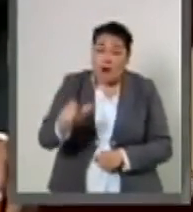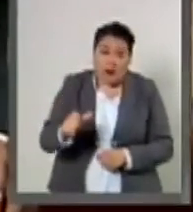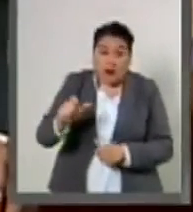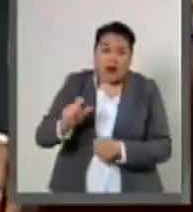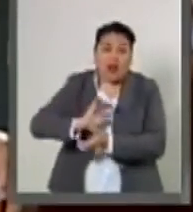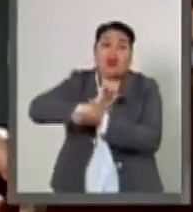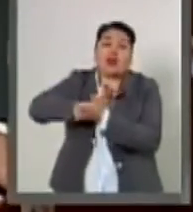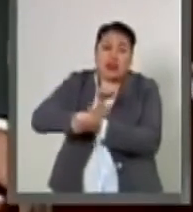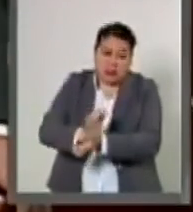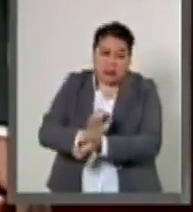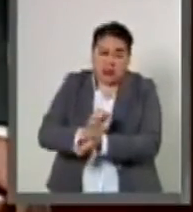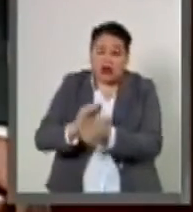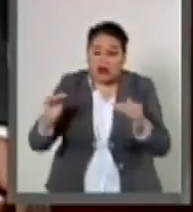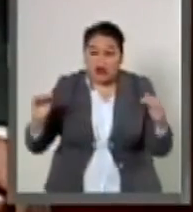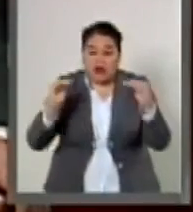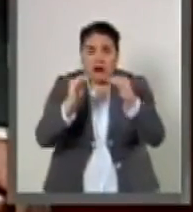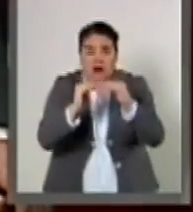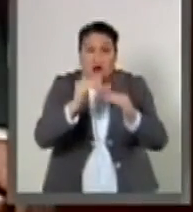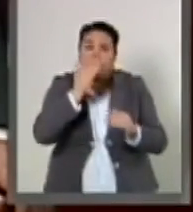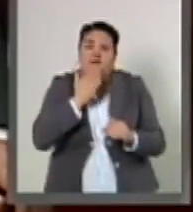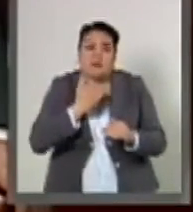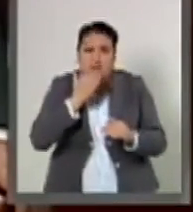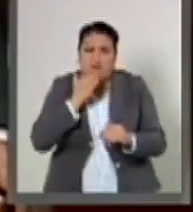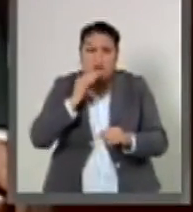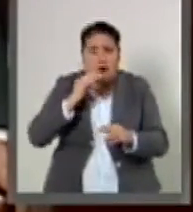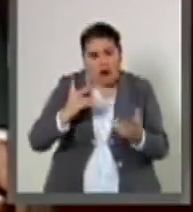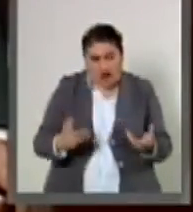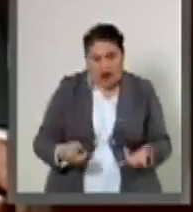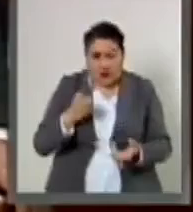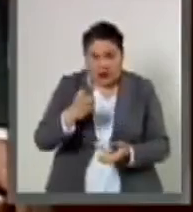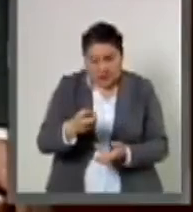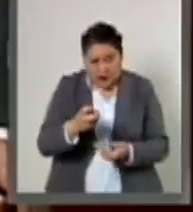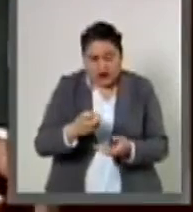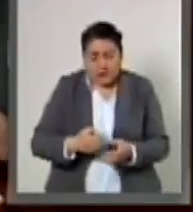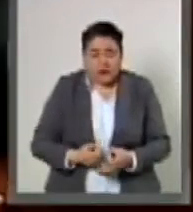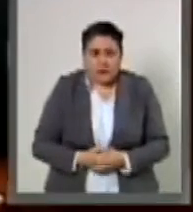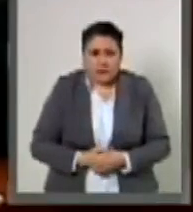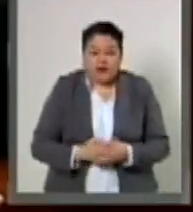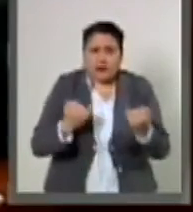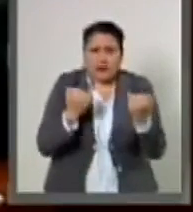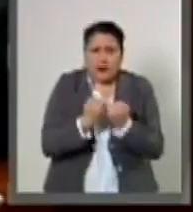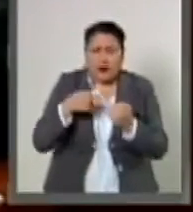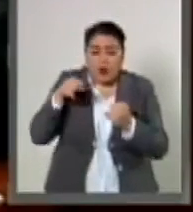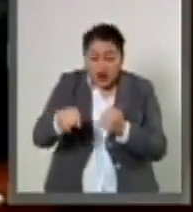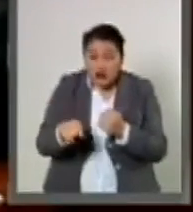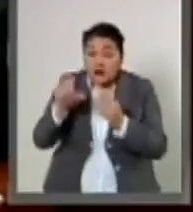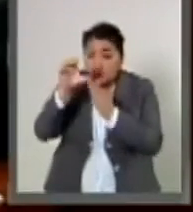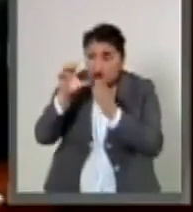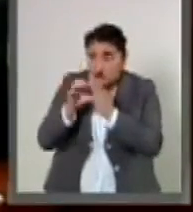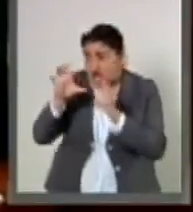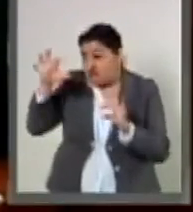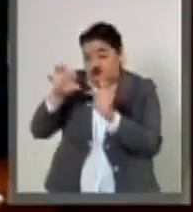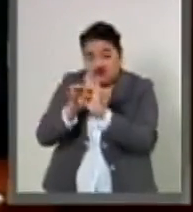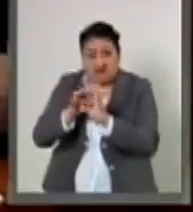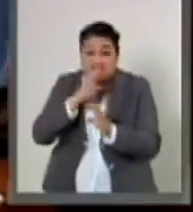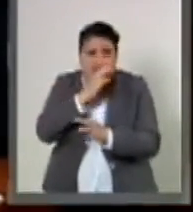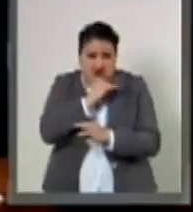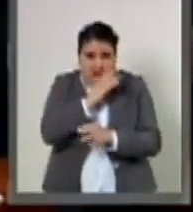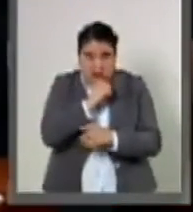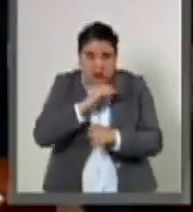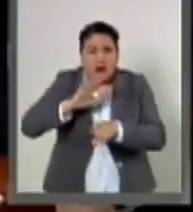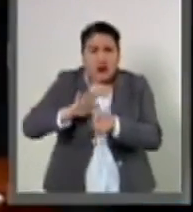igualdad jurídica y la no discriminación con carácter de inconstitucionales. En este